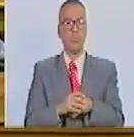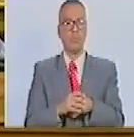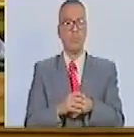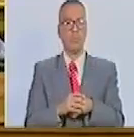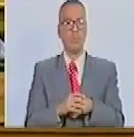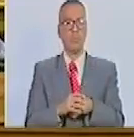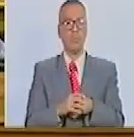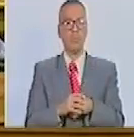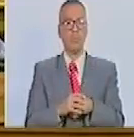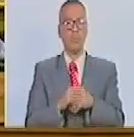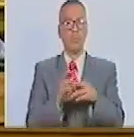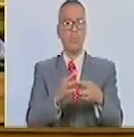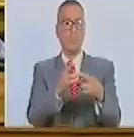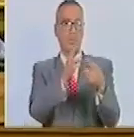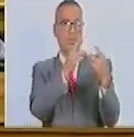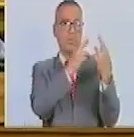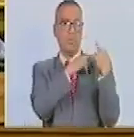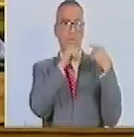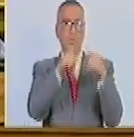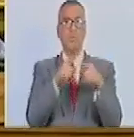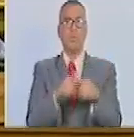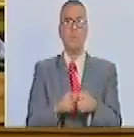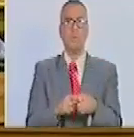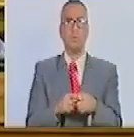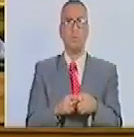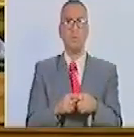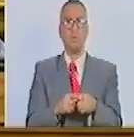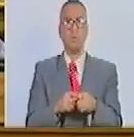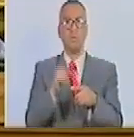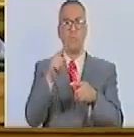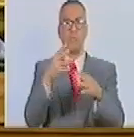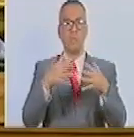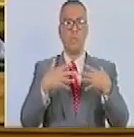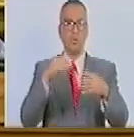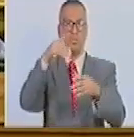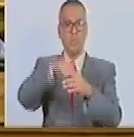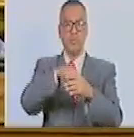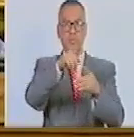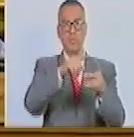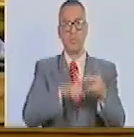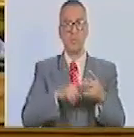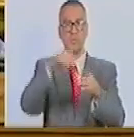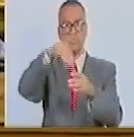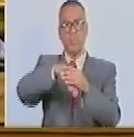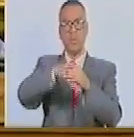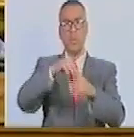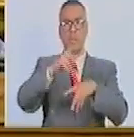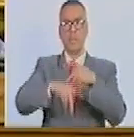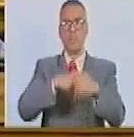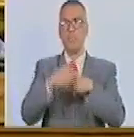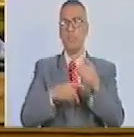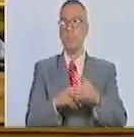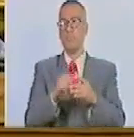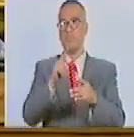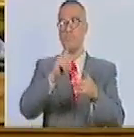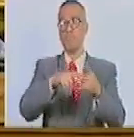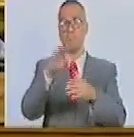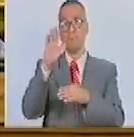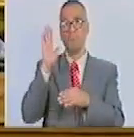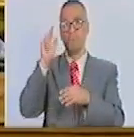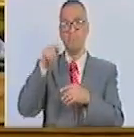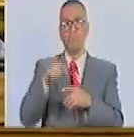los representantes denominados para el Comité de Postulaciones Electorales y proceder a su